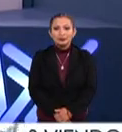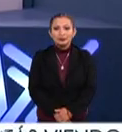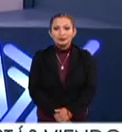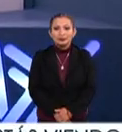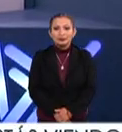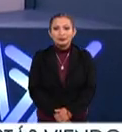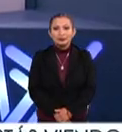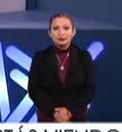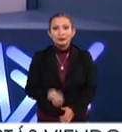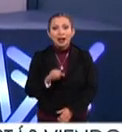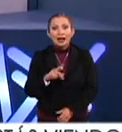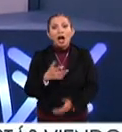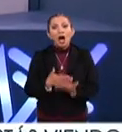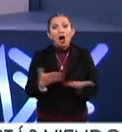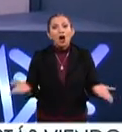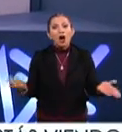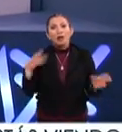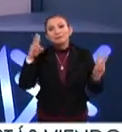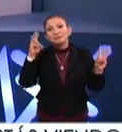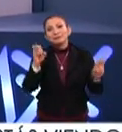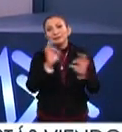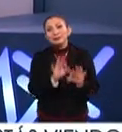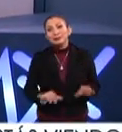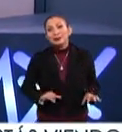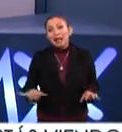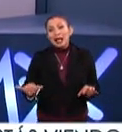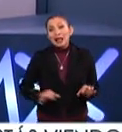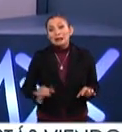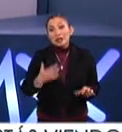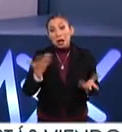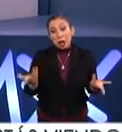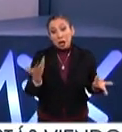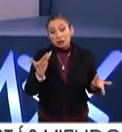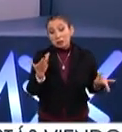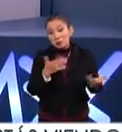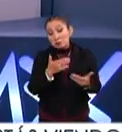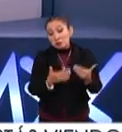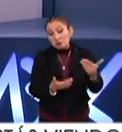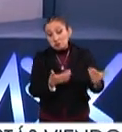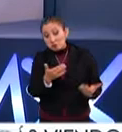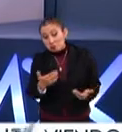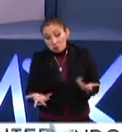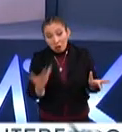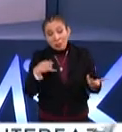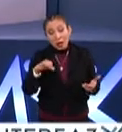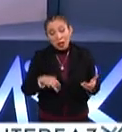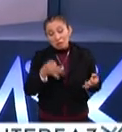Bien, y ahora Ana Cris, vamos a una sección también bien interesante que ha generado bastante